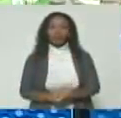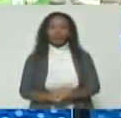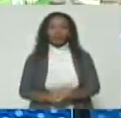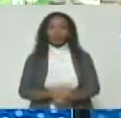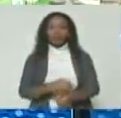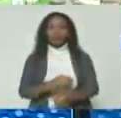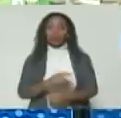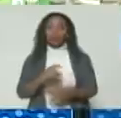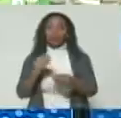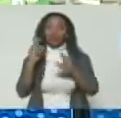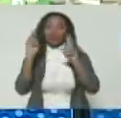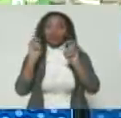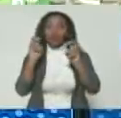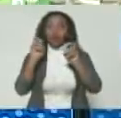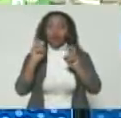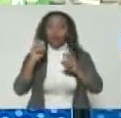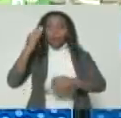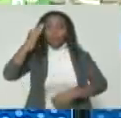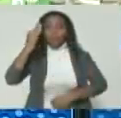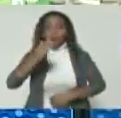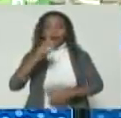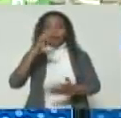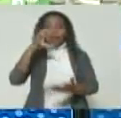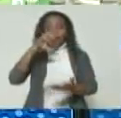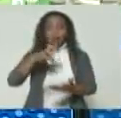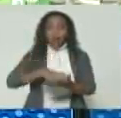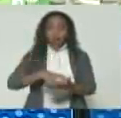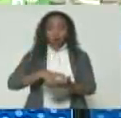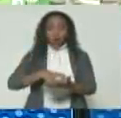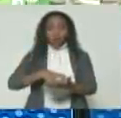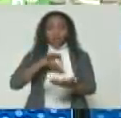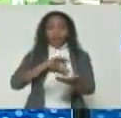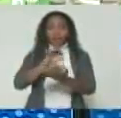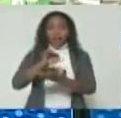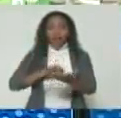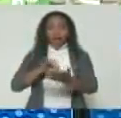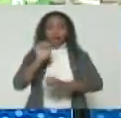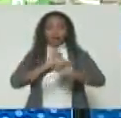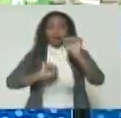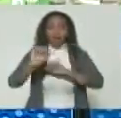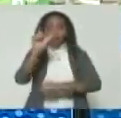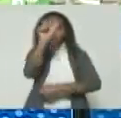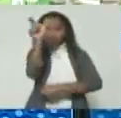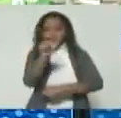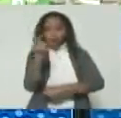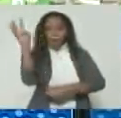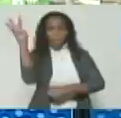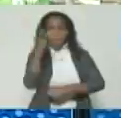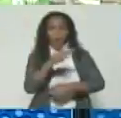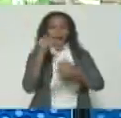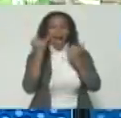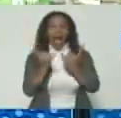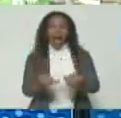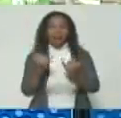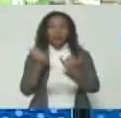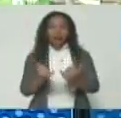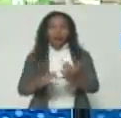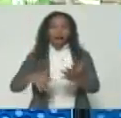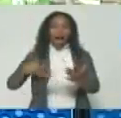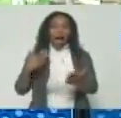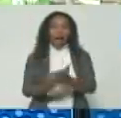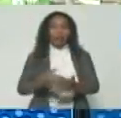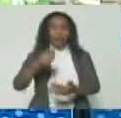como nuevo comandante de la Región Estratégica de Defensa Integral de Guayana al actual, hasta el día de